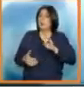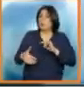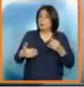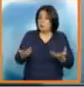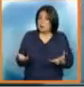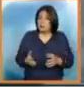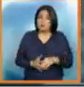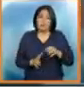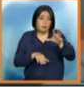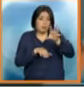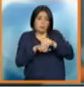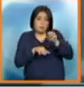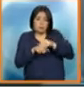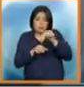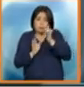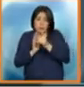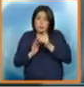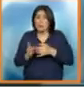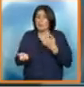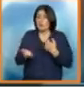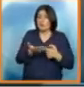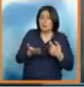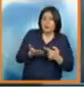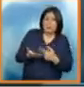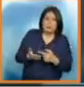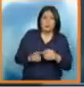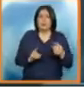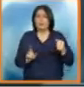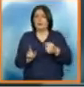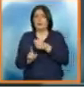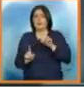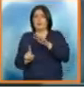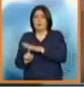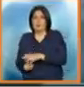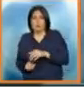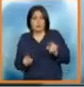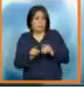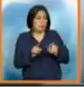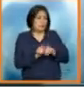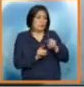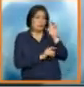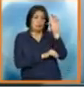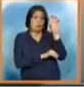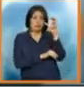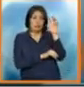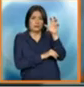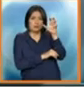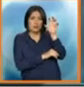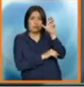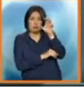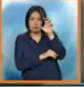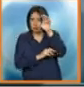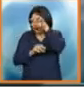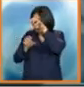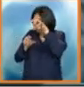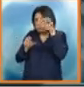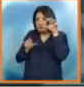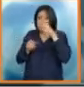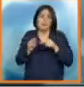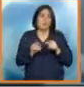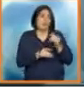puedan grabar si hubiesen discusiones producto del bullying. También tienen unas cámaras de seguridad que han instalado acá para poder